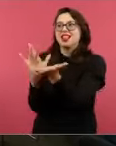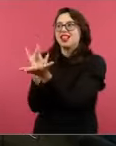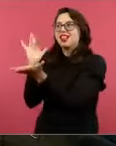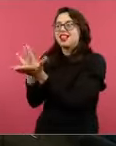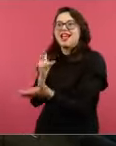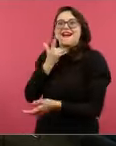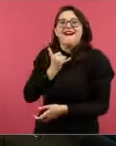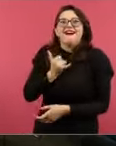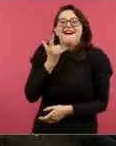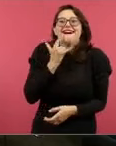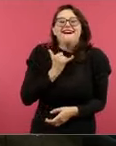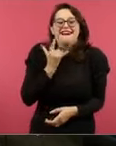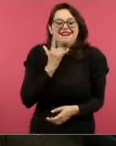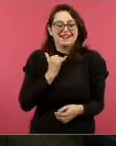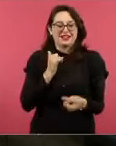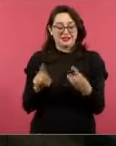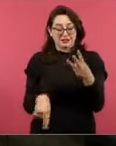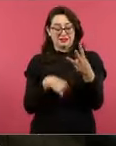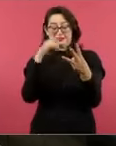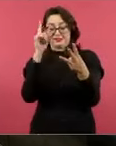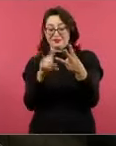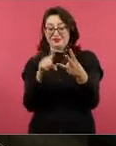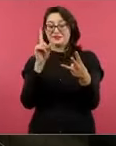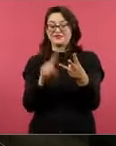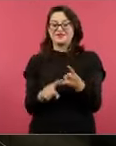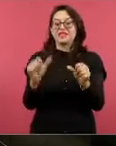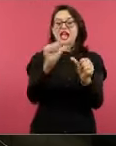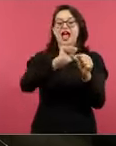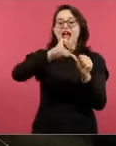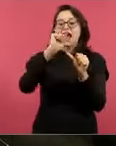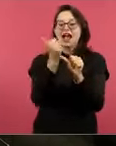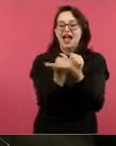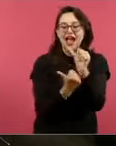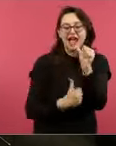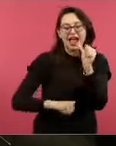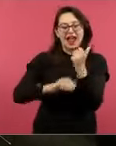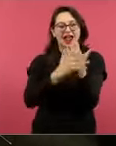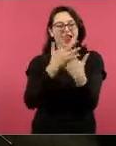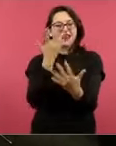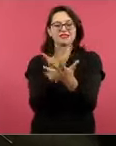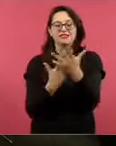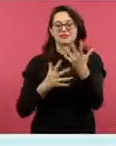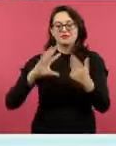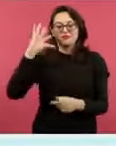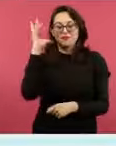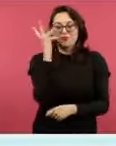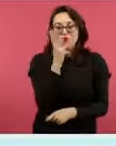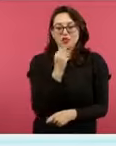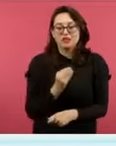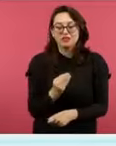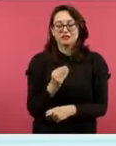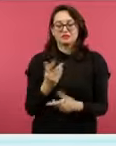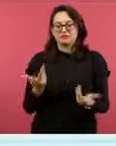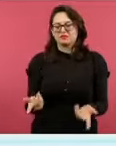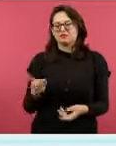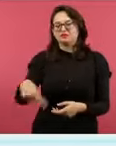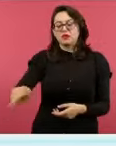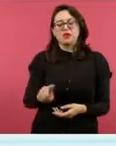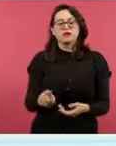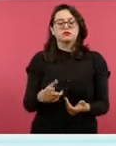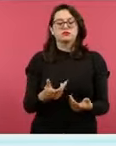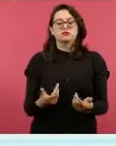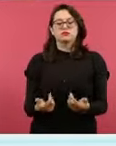llama artes y experiencias estéticas, porque nuestras niñas y niños no solo se trata de que ellos copien, a